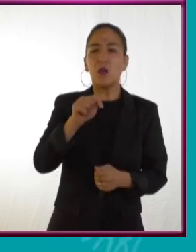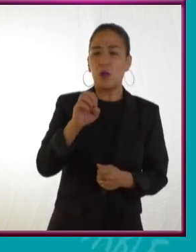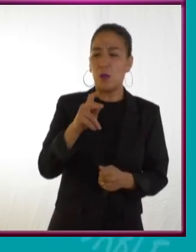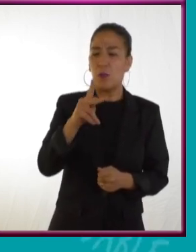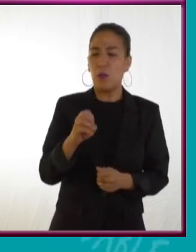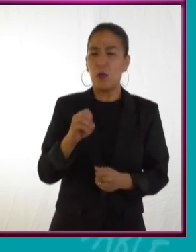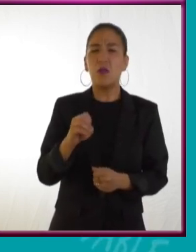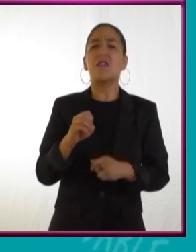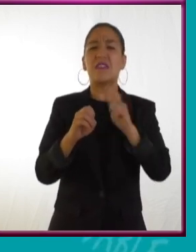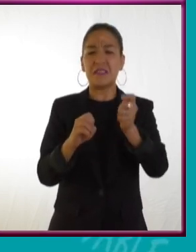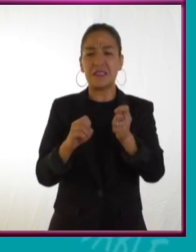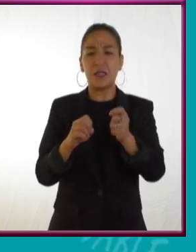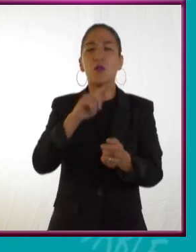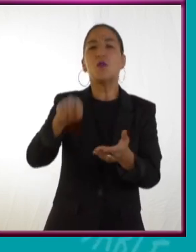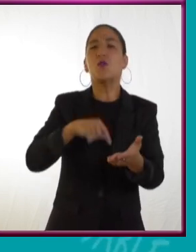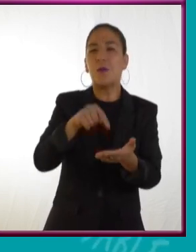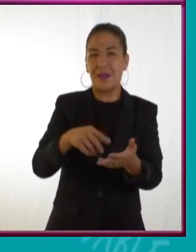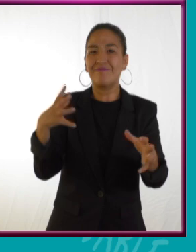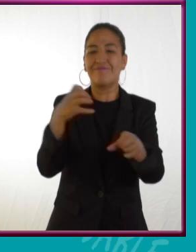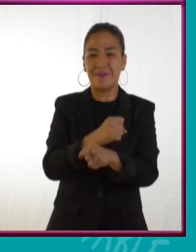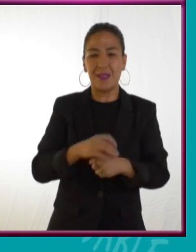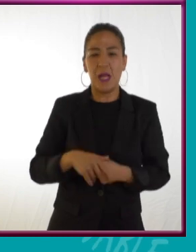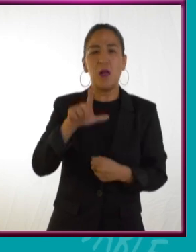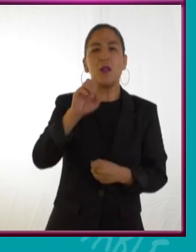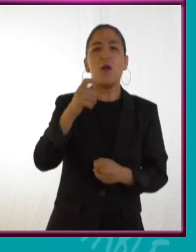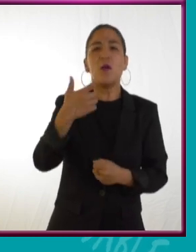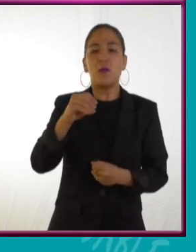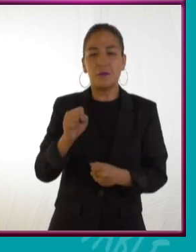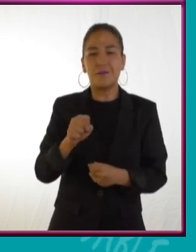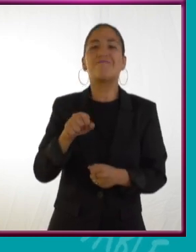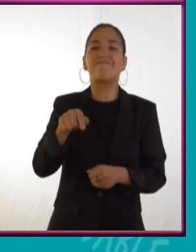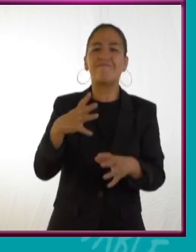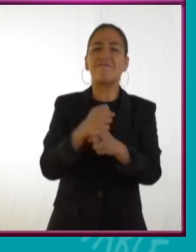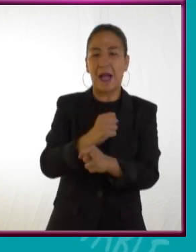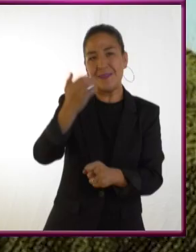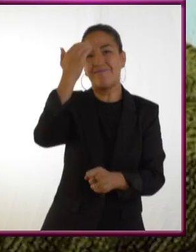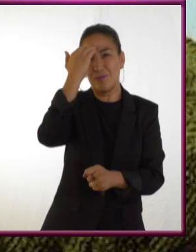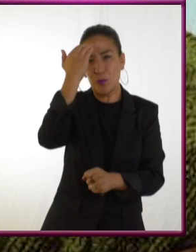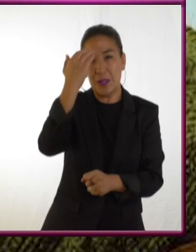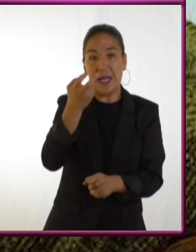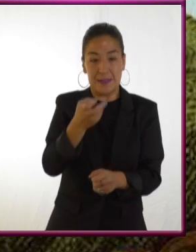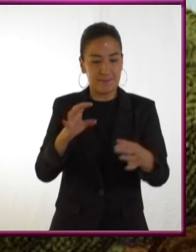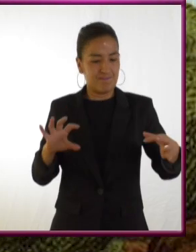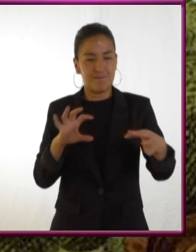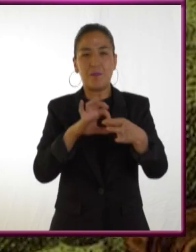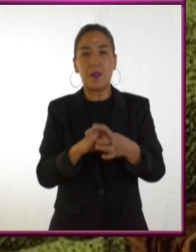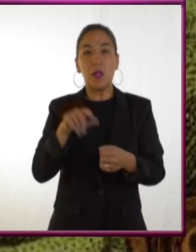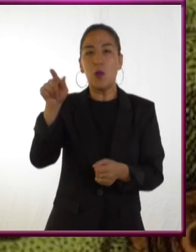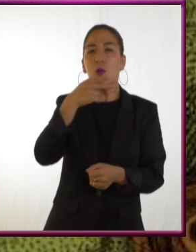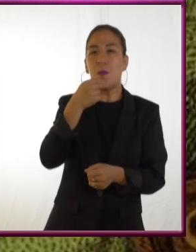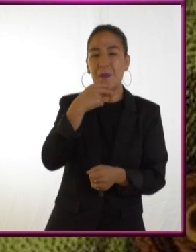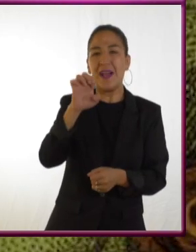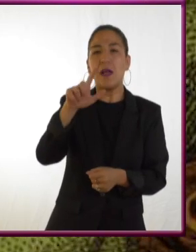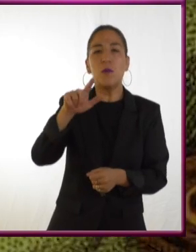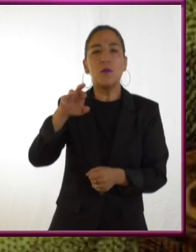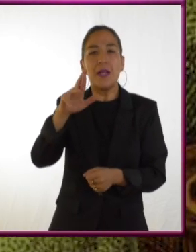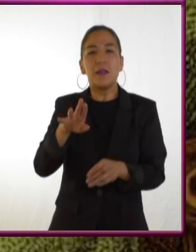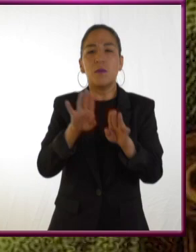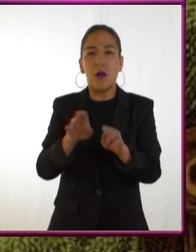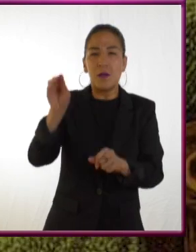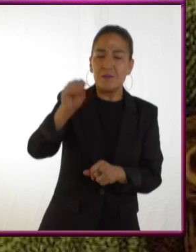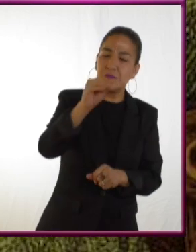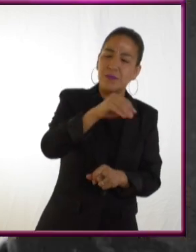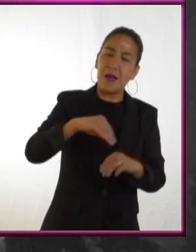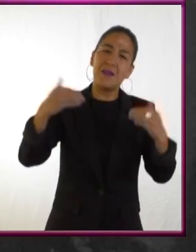Topología viene de topos, que significa lugar, y logos, conocimiento. Más o menos así fue como Euler convirtió